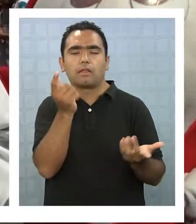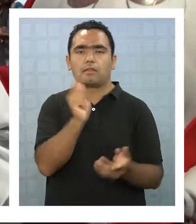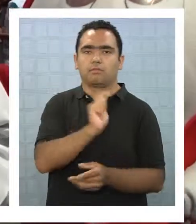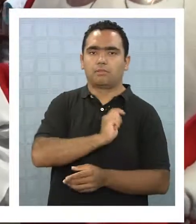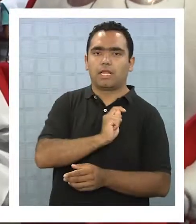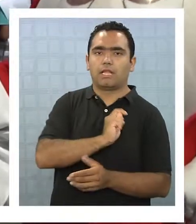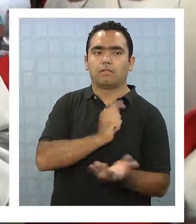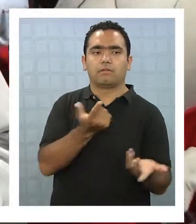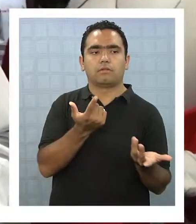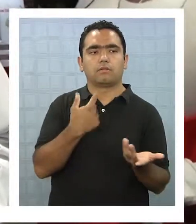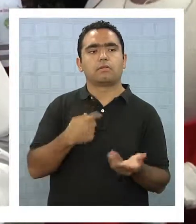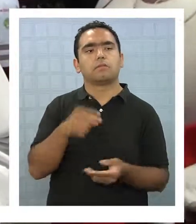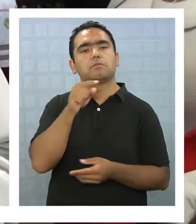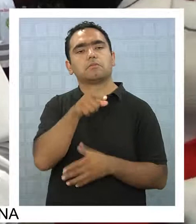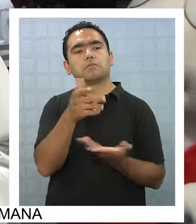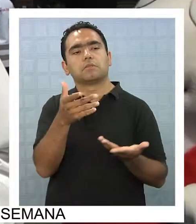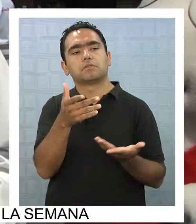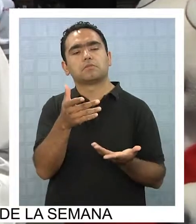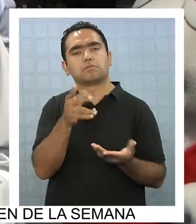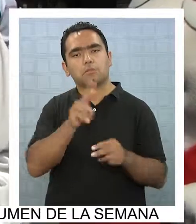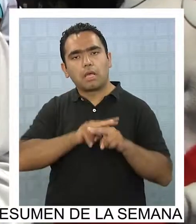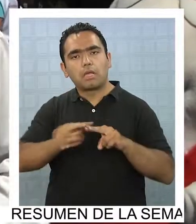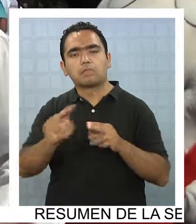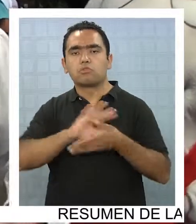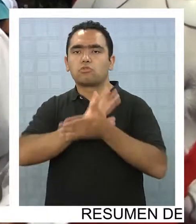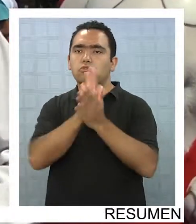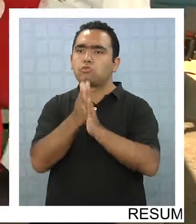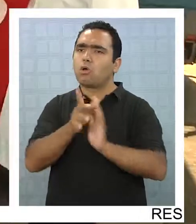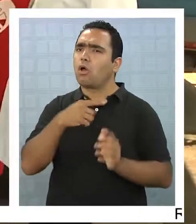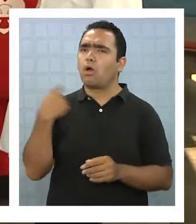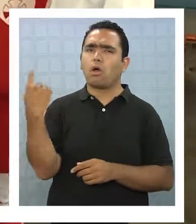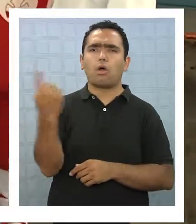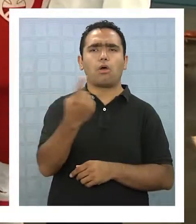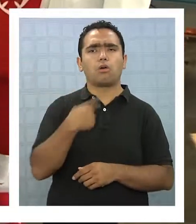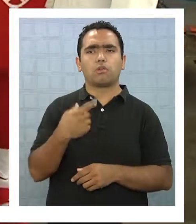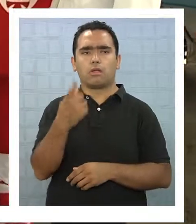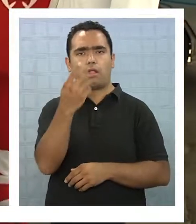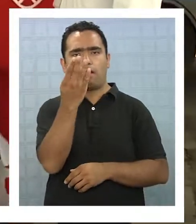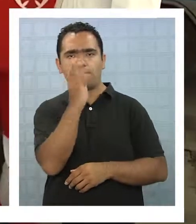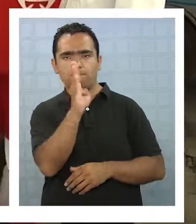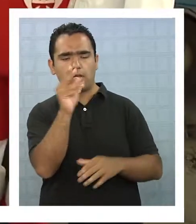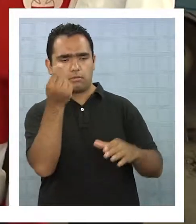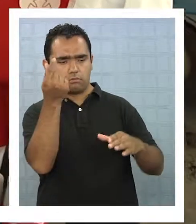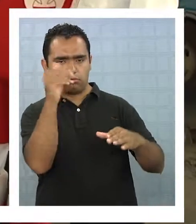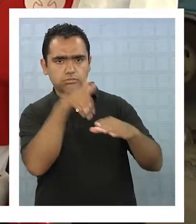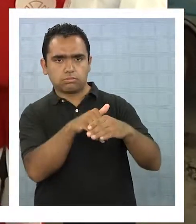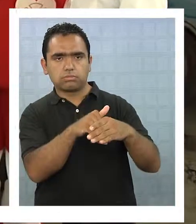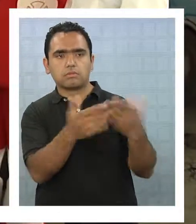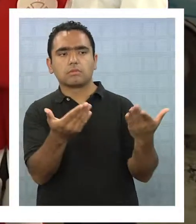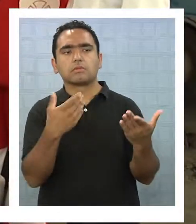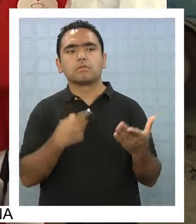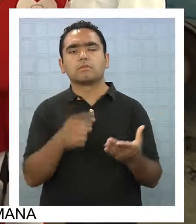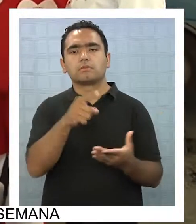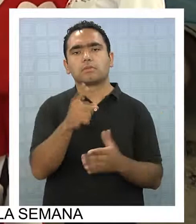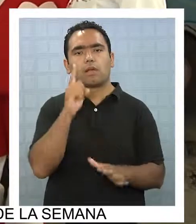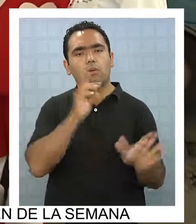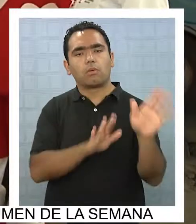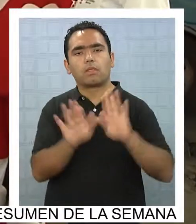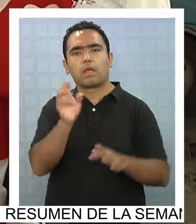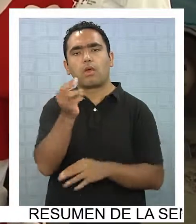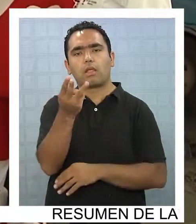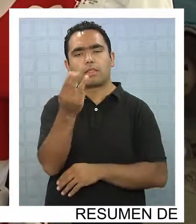institución va a hacer que ese día todos vayamos al banco y ese día podamos aportar para la mantención de los 13